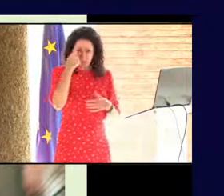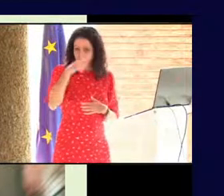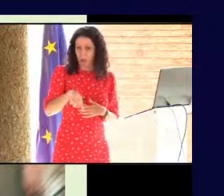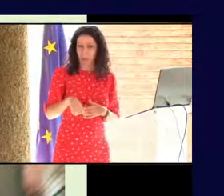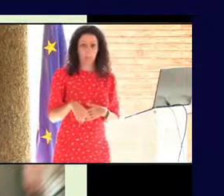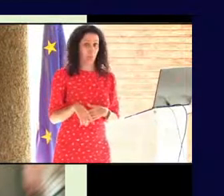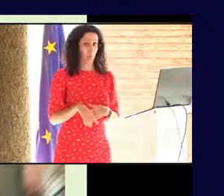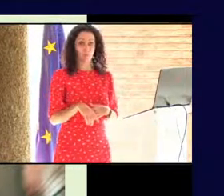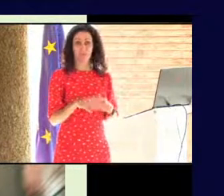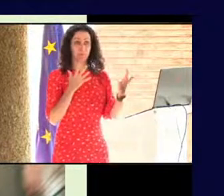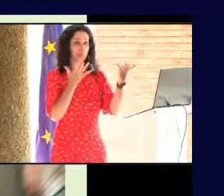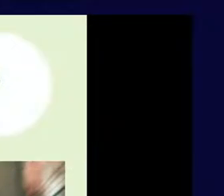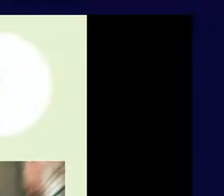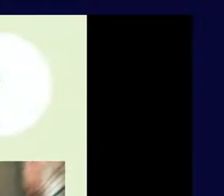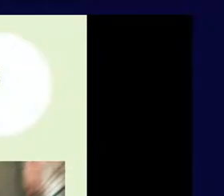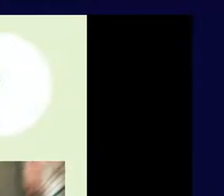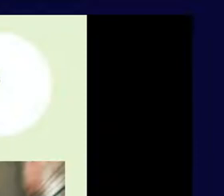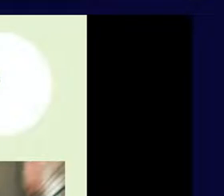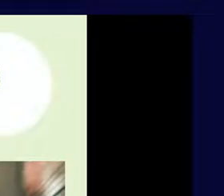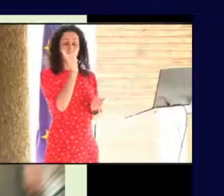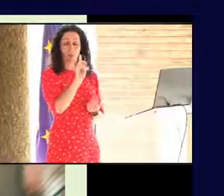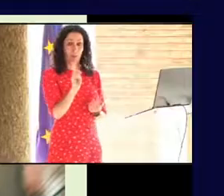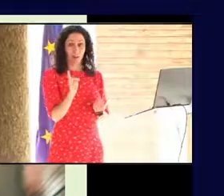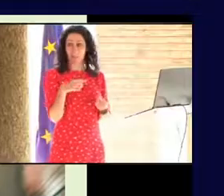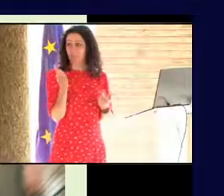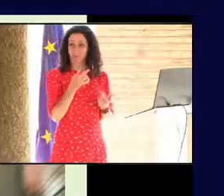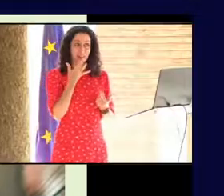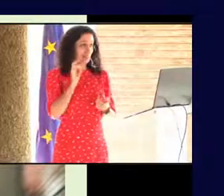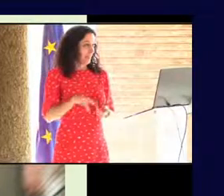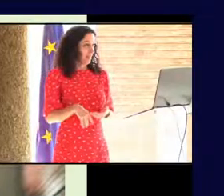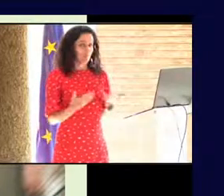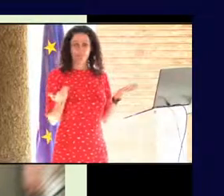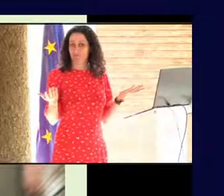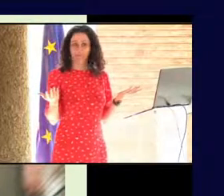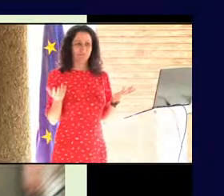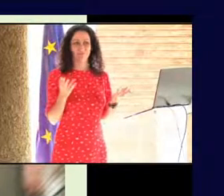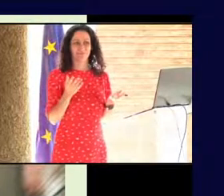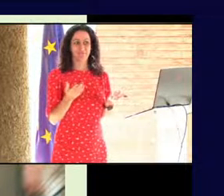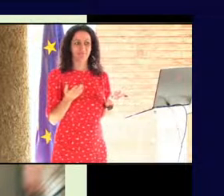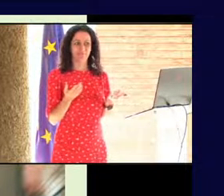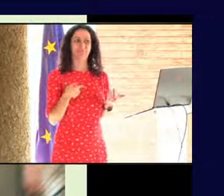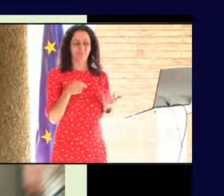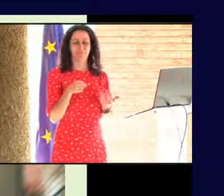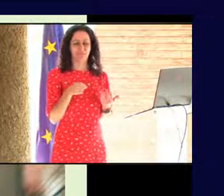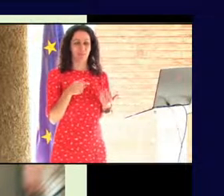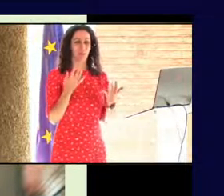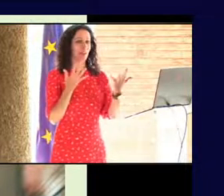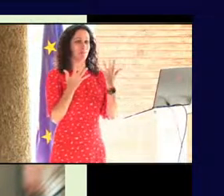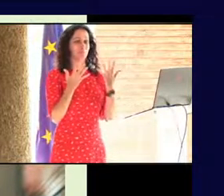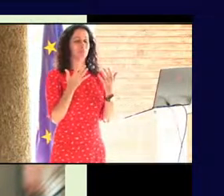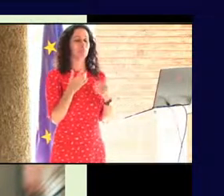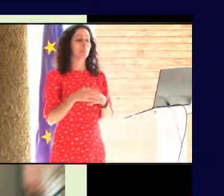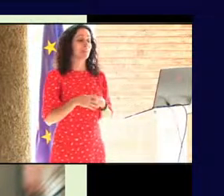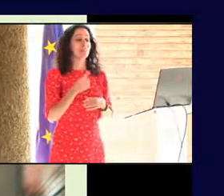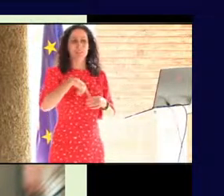andando por la calle sabéis identificar una persona sorda no es una una una discapacidad